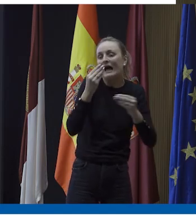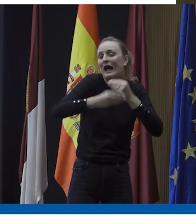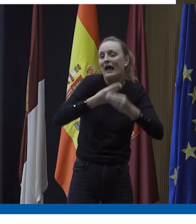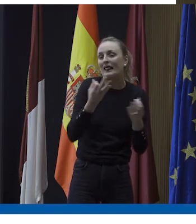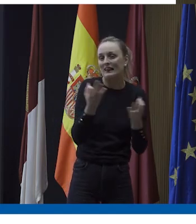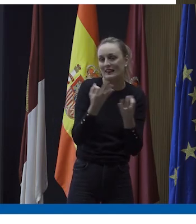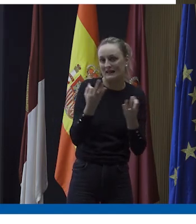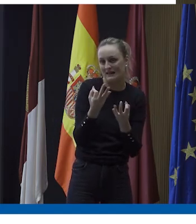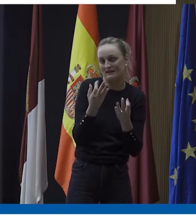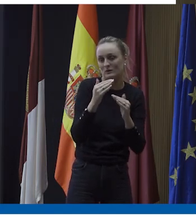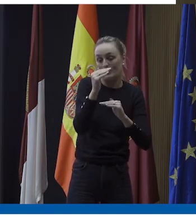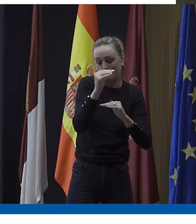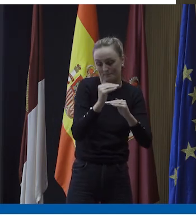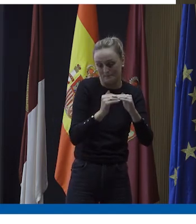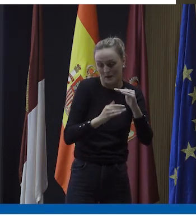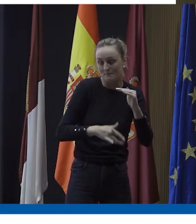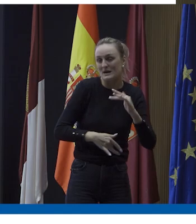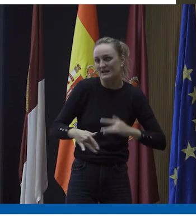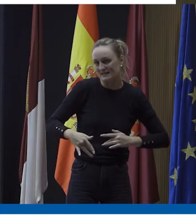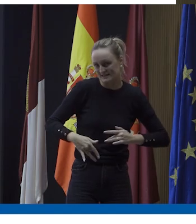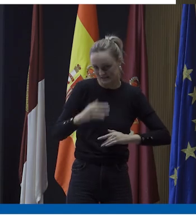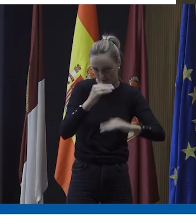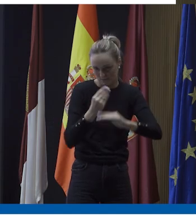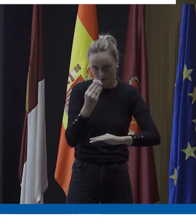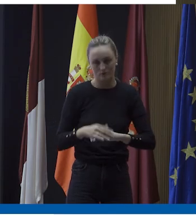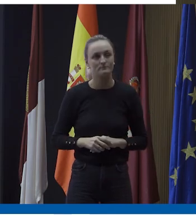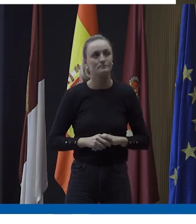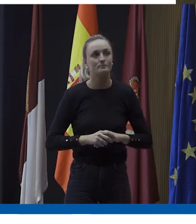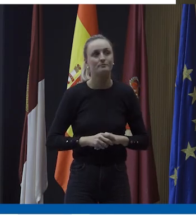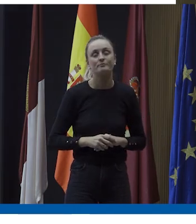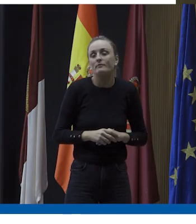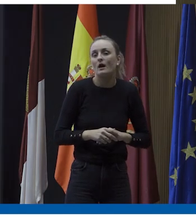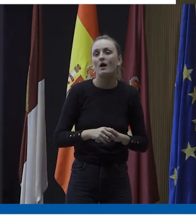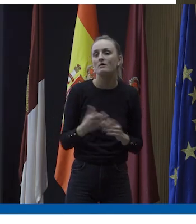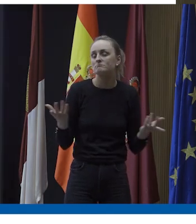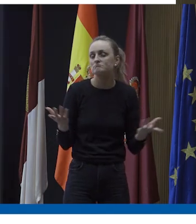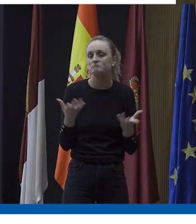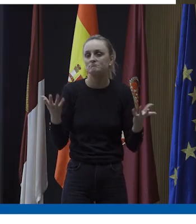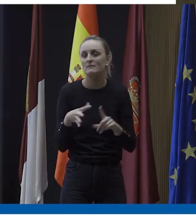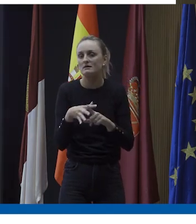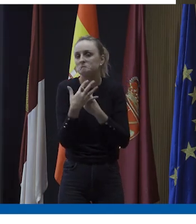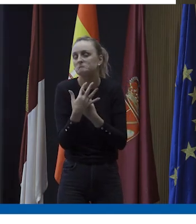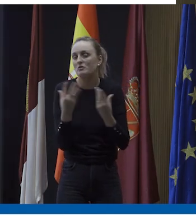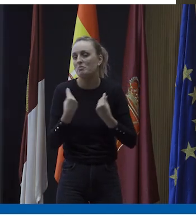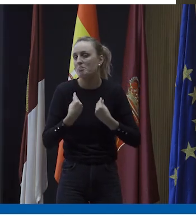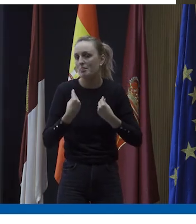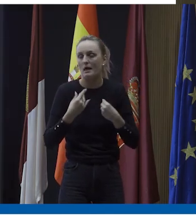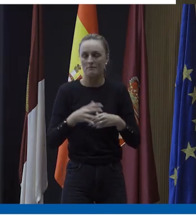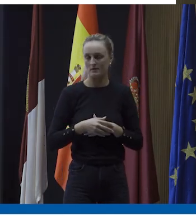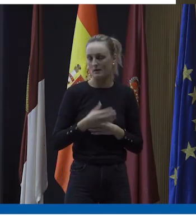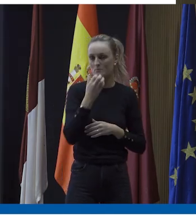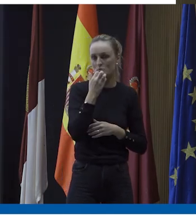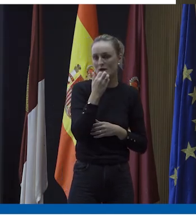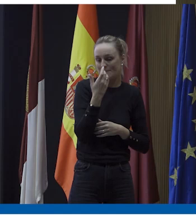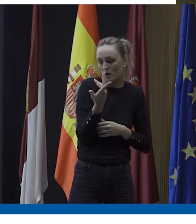un descenso de los órganos pélvicos. Estilo de vida, pues es lo que acabamos de comentar, ¿vale? Eliminar todos